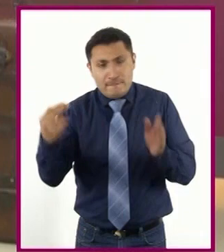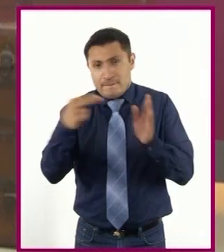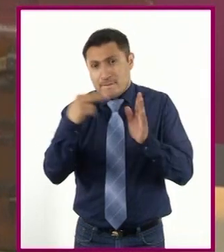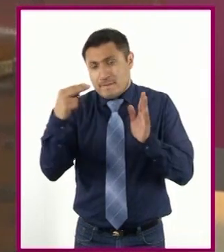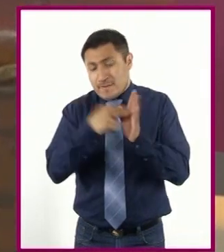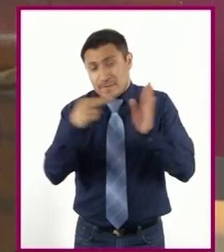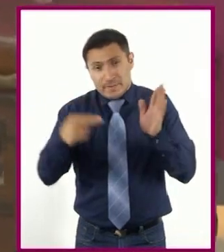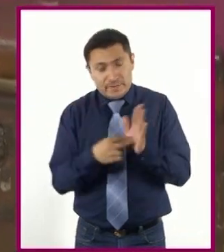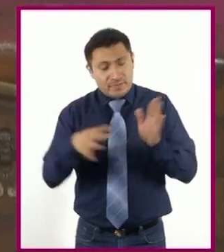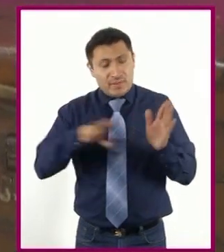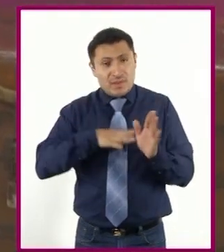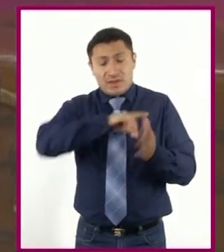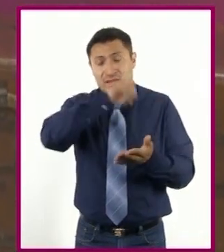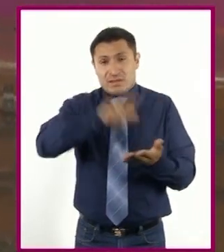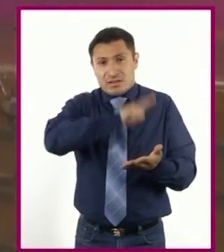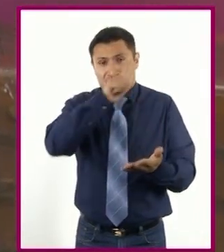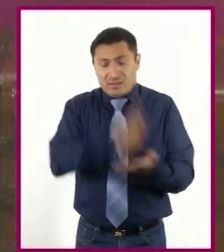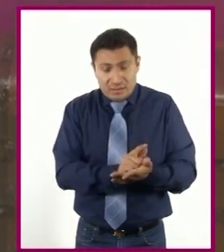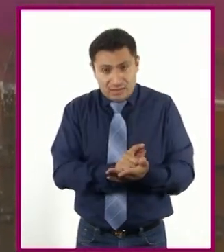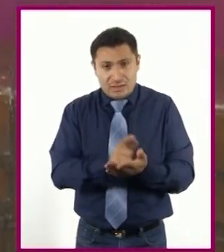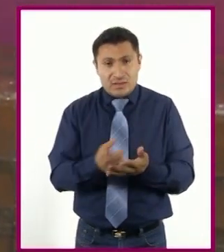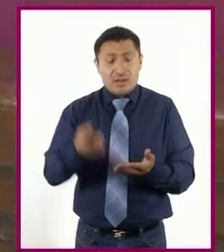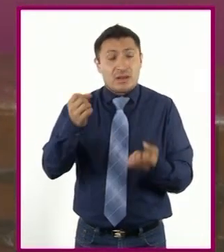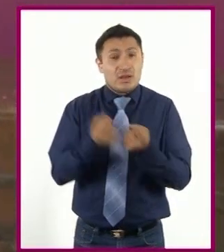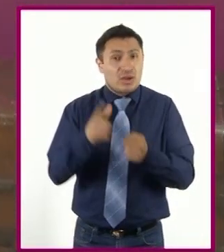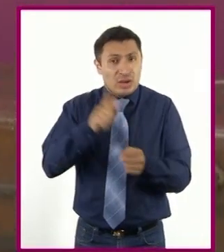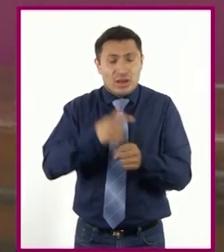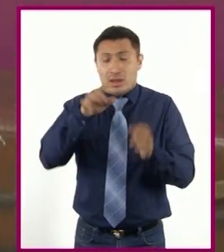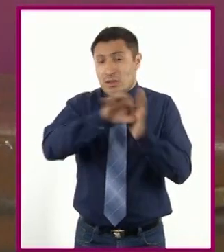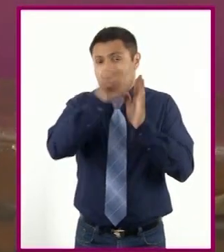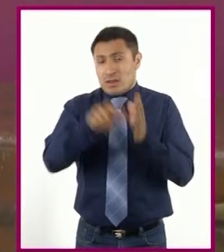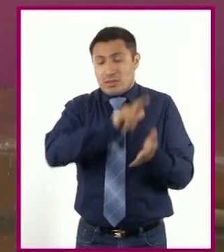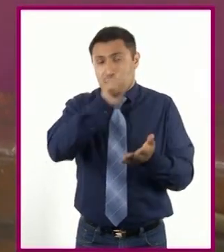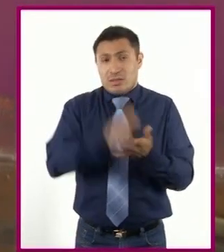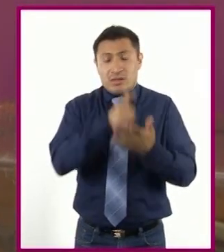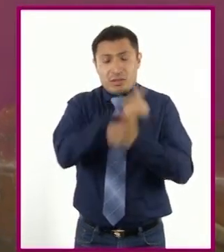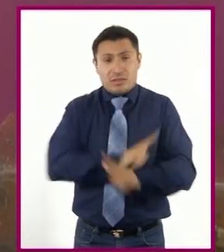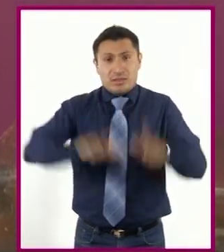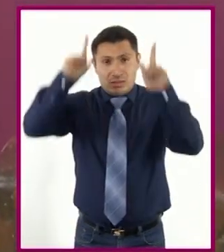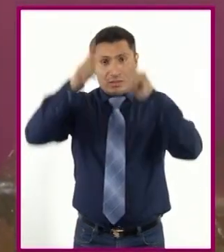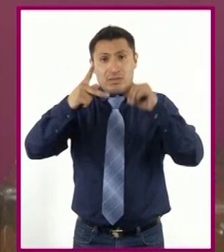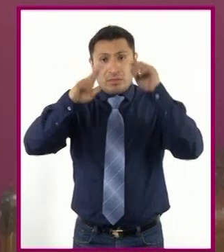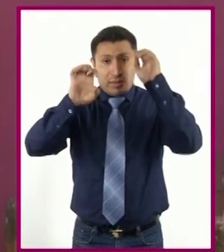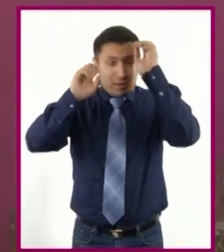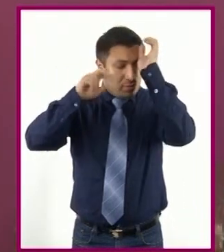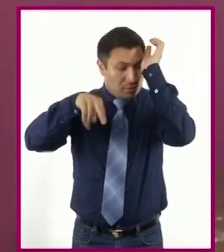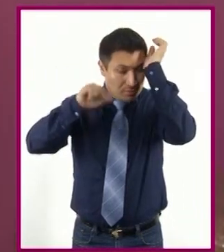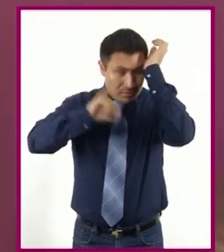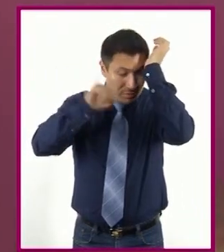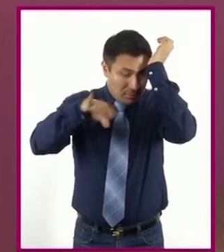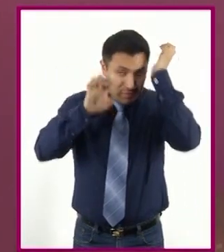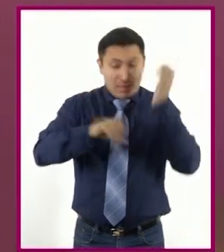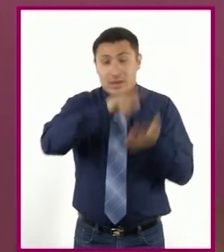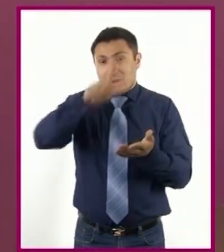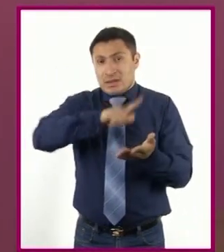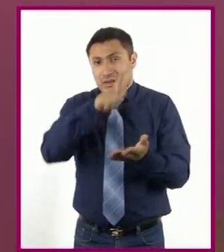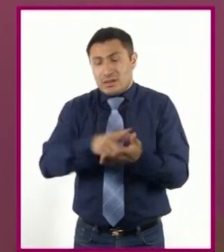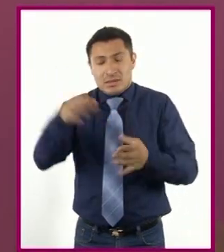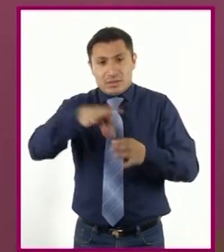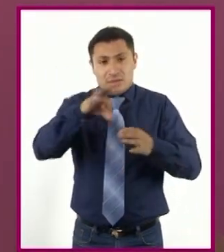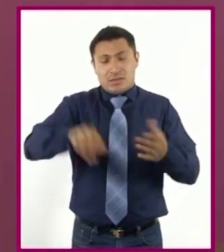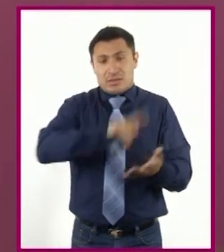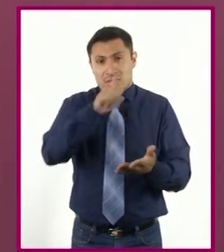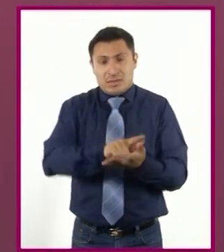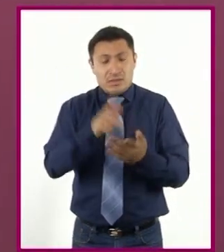normativo destacan las leyes de contenido social, como la Ley de Liberación del Peonaje y la Ley sobre el Fondo Legal de